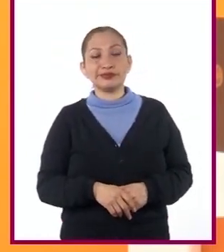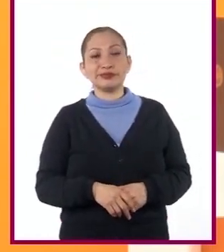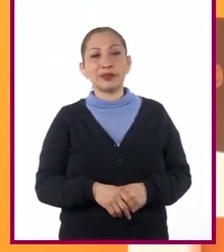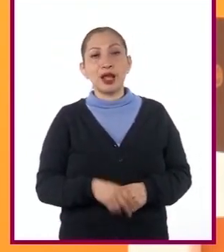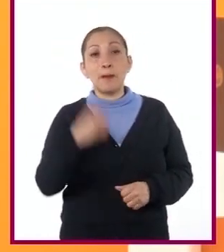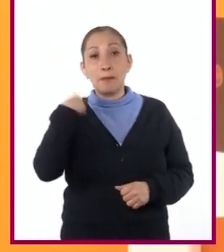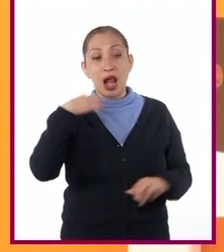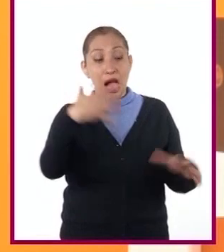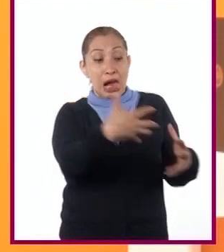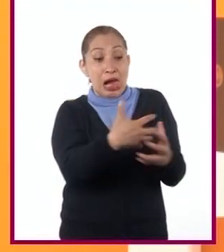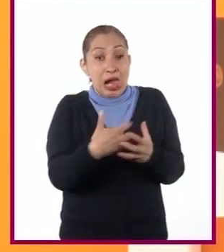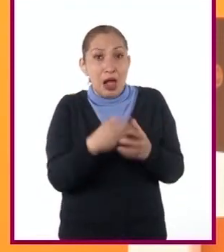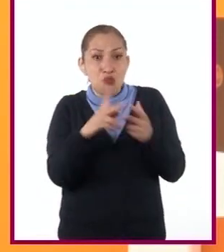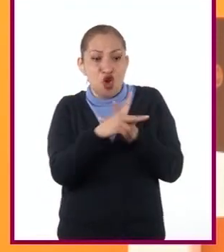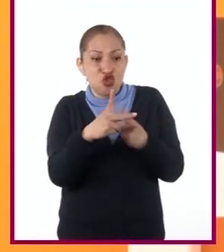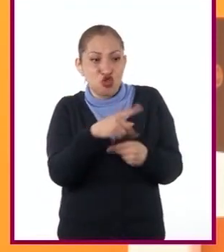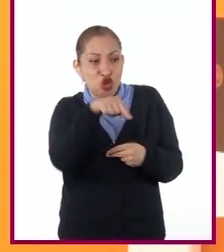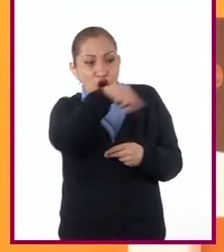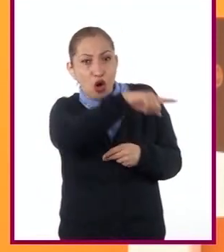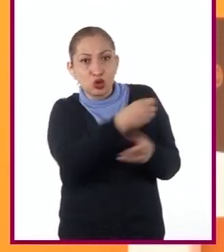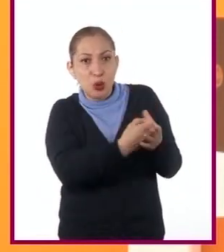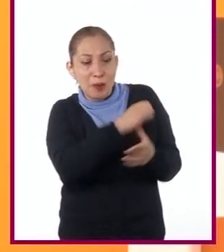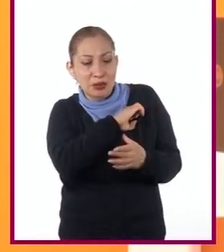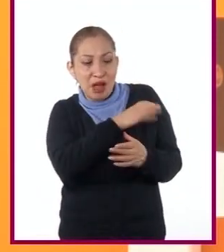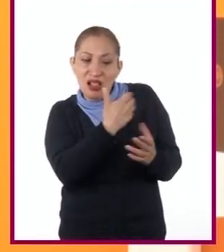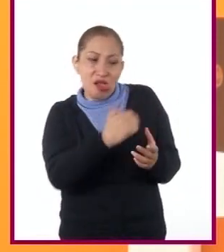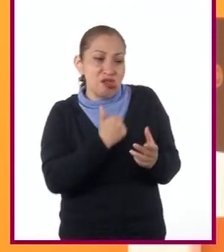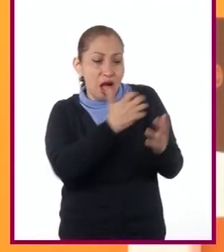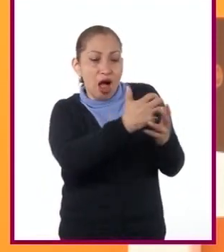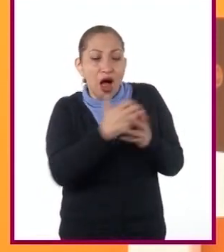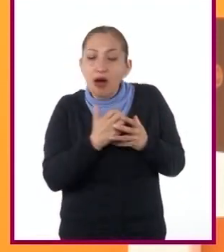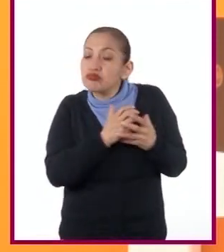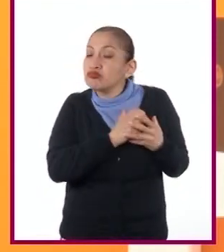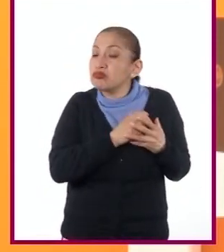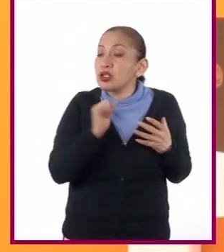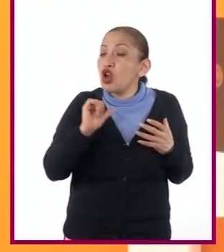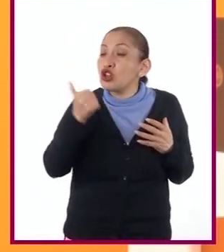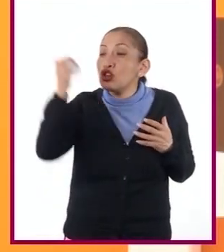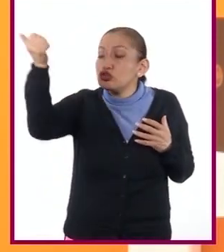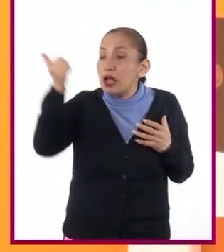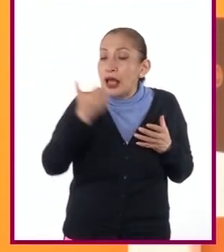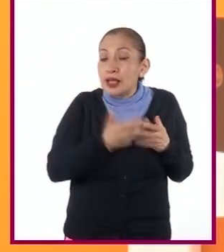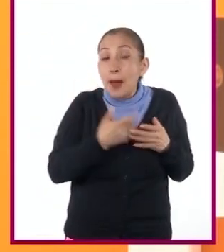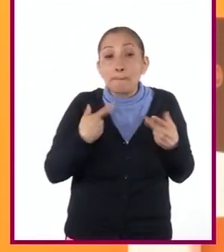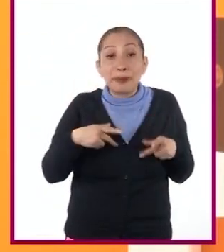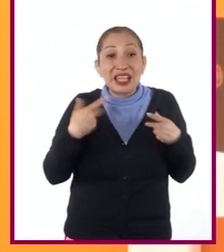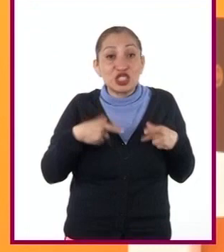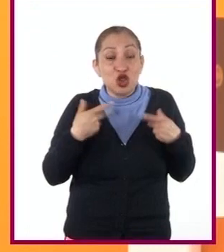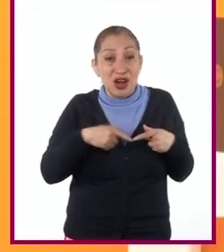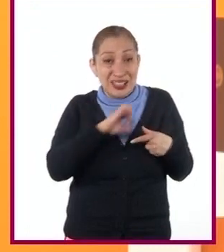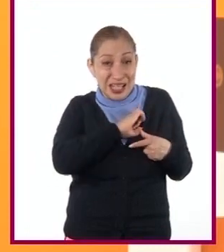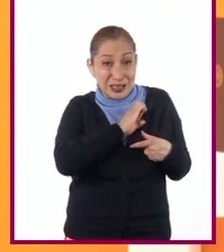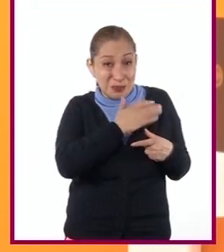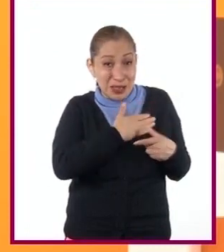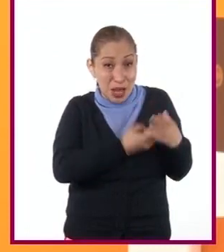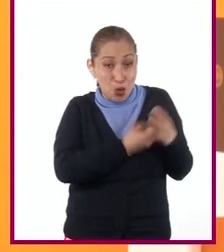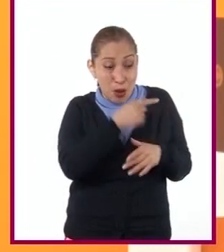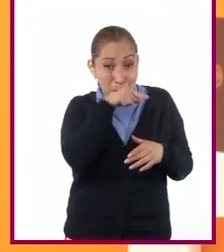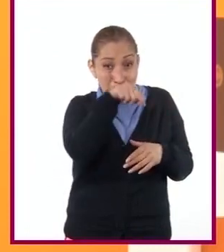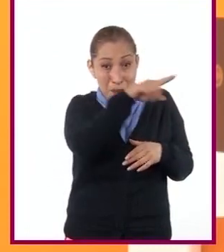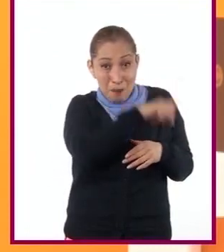Para acaparar los productos que producía Nueva España y los que se importaban, los comerciantes novohispanos conformaron